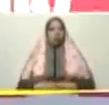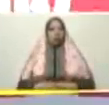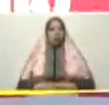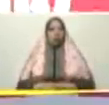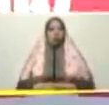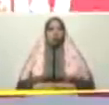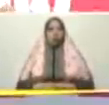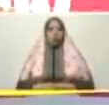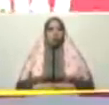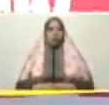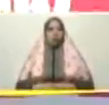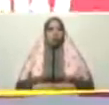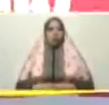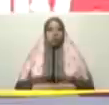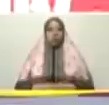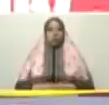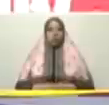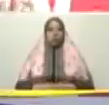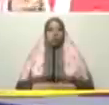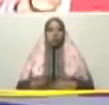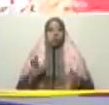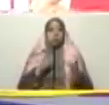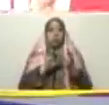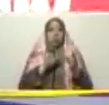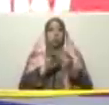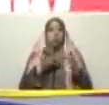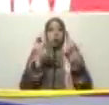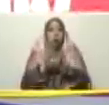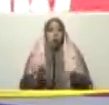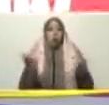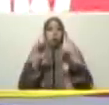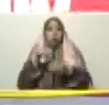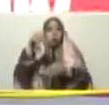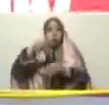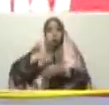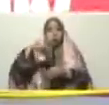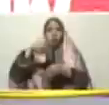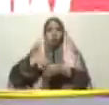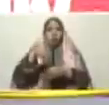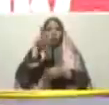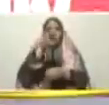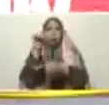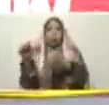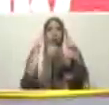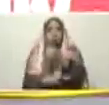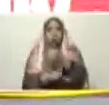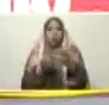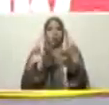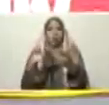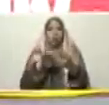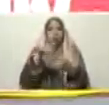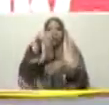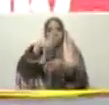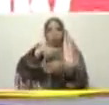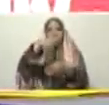porque si sólo fuera para ser enlace con los organismos electorales se llamaría enlace electoral